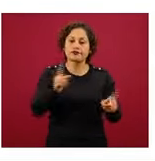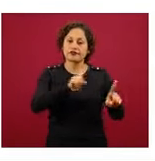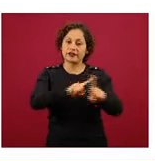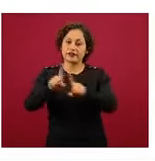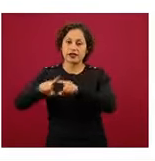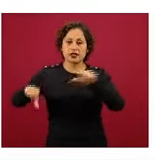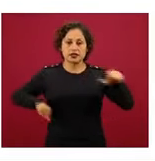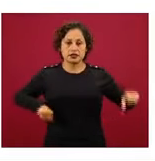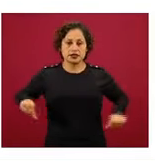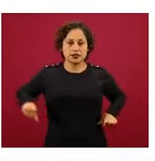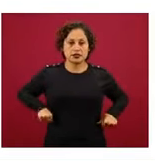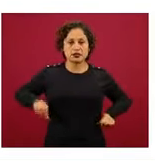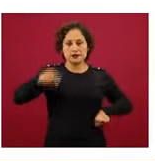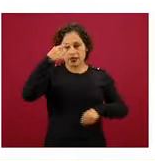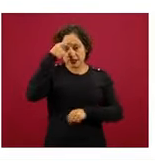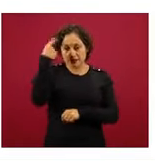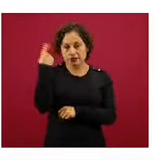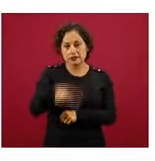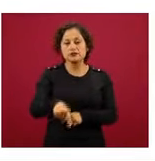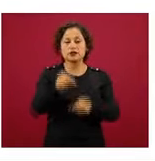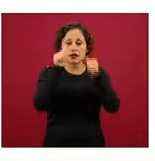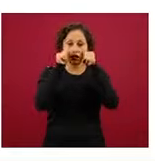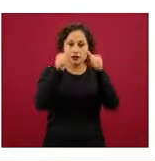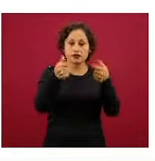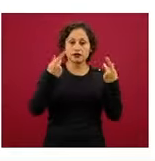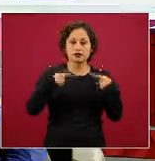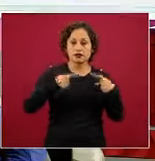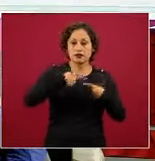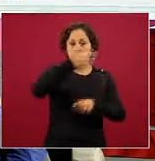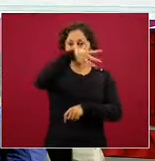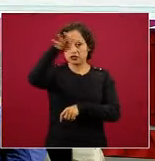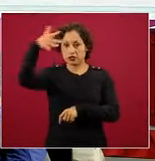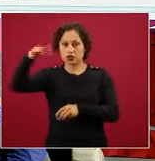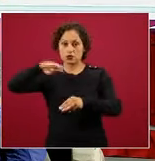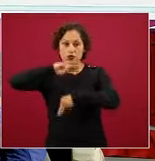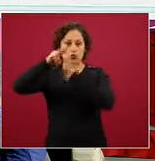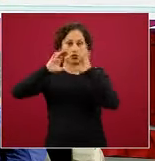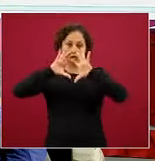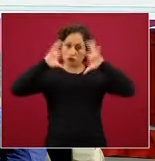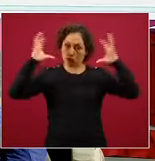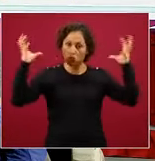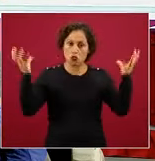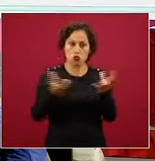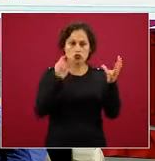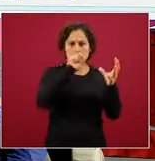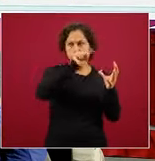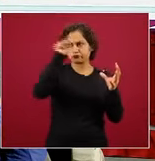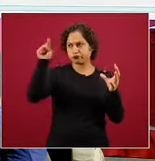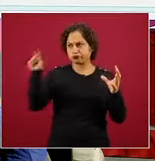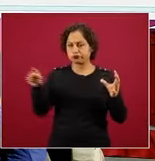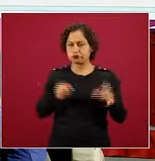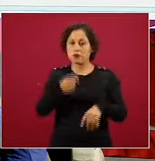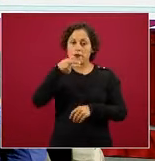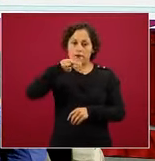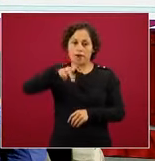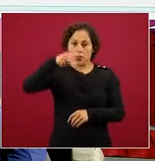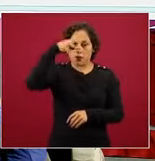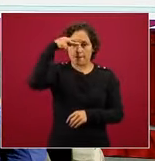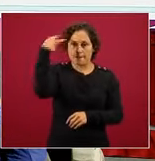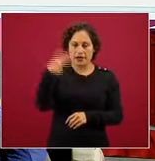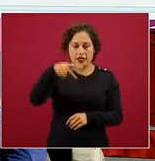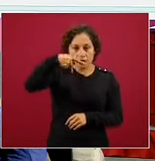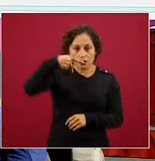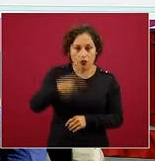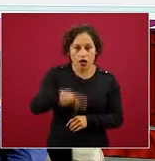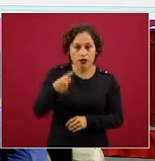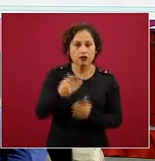atención de las personas mayores en el mundo entero, y aquí en nuestro caso en México en particular. La siguiente, por favor. Son 10 los